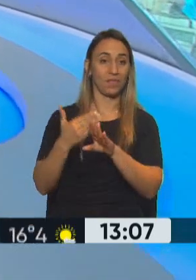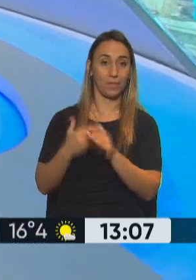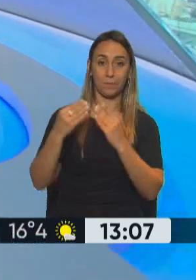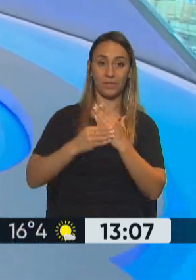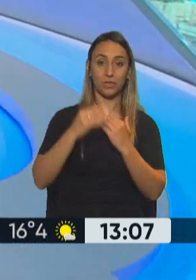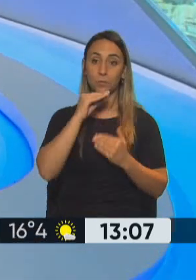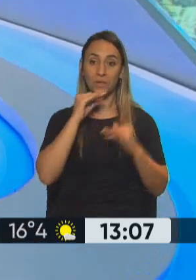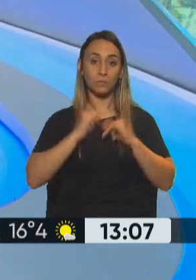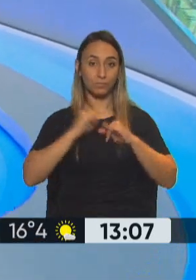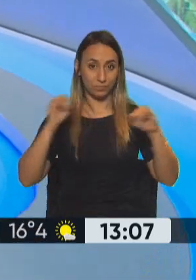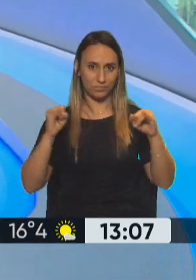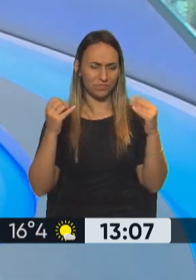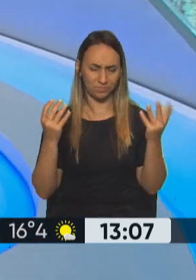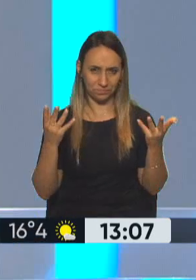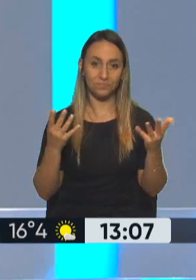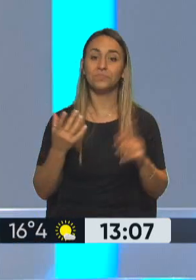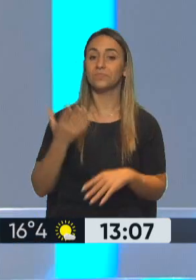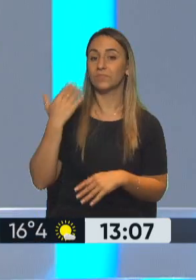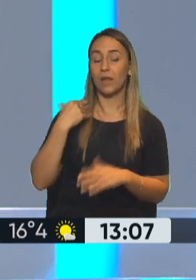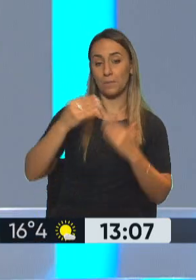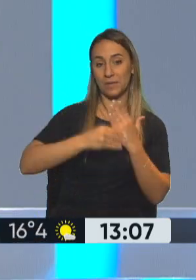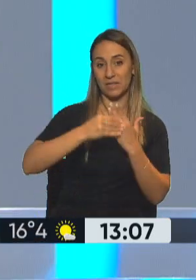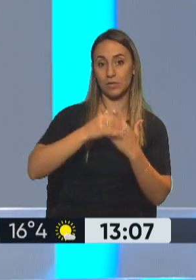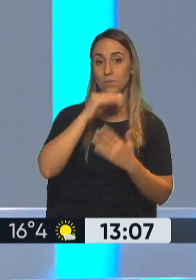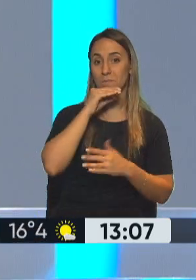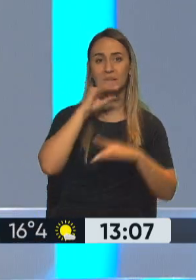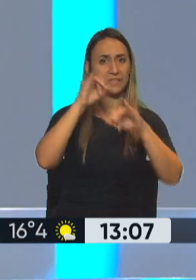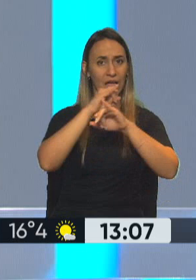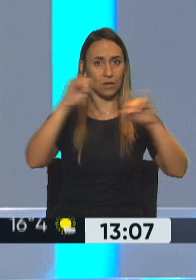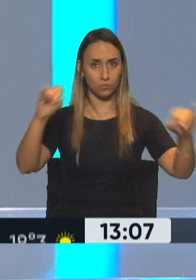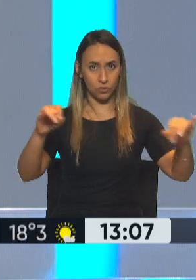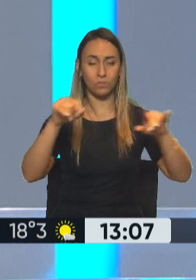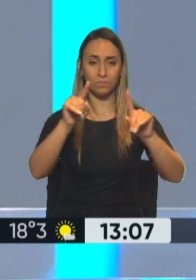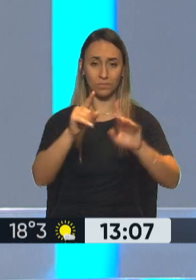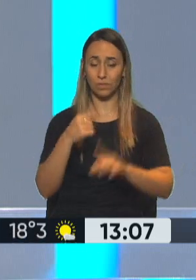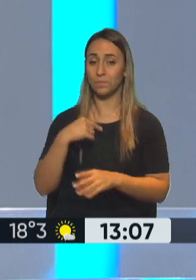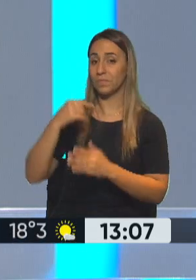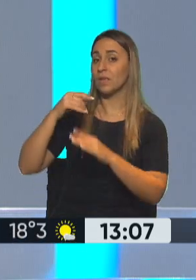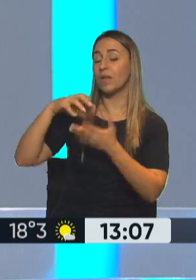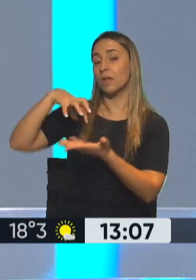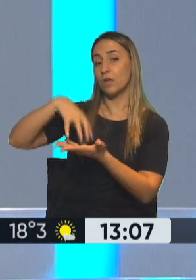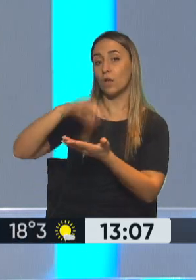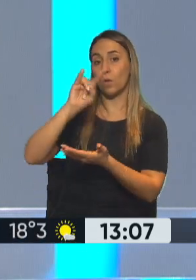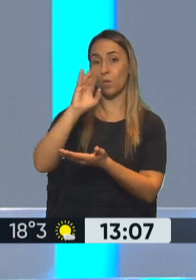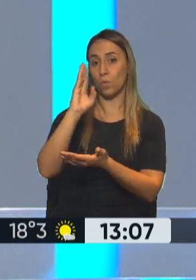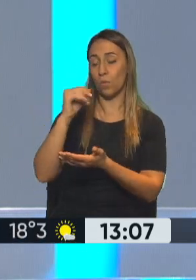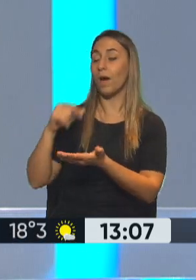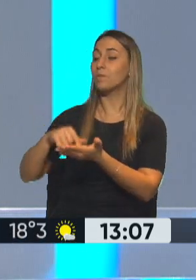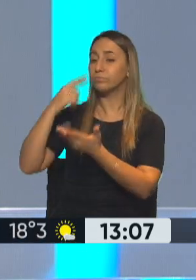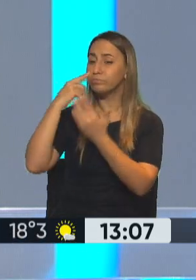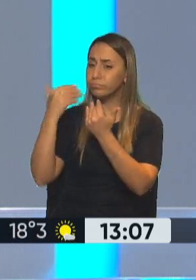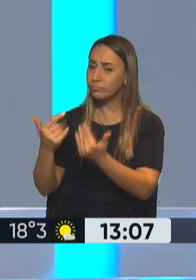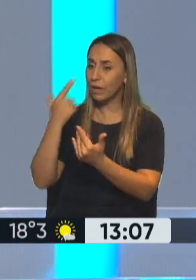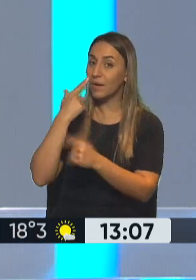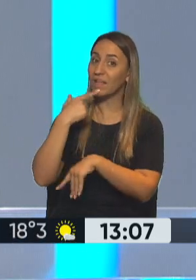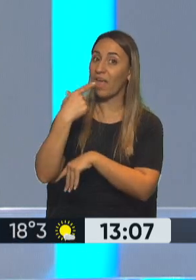de la Torre, a ver. En su momento el ministro Massa dijo que iba a supeditar a lo que dijera este informe de la Universidad de